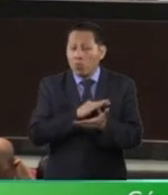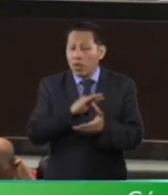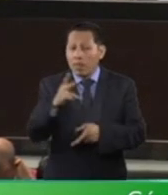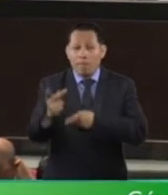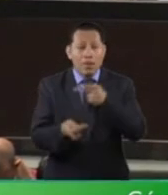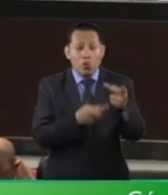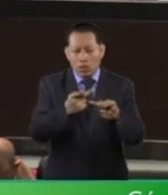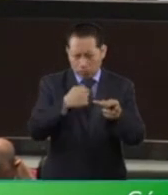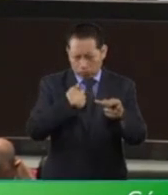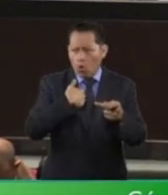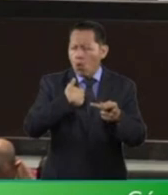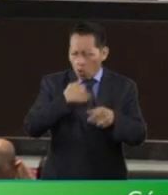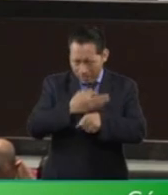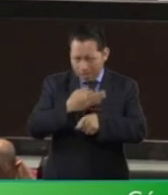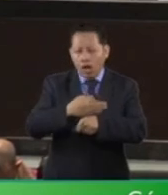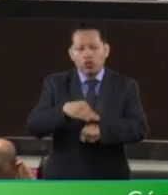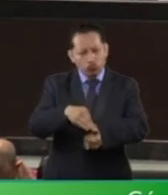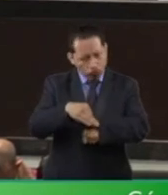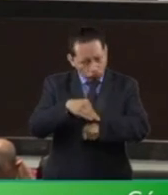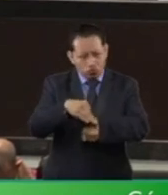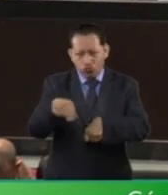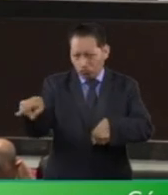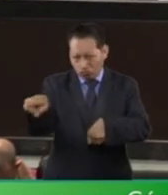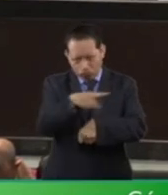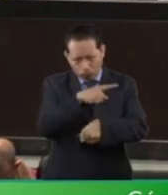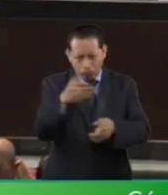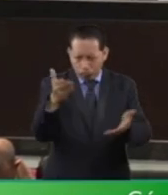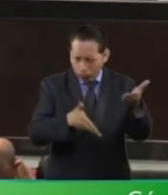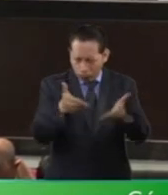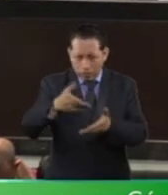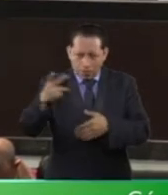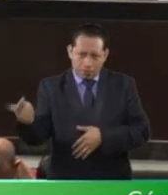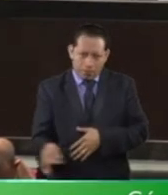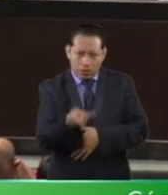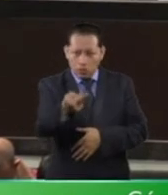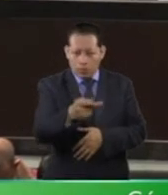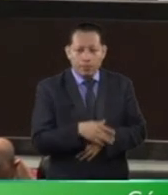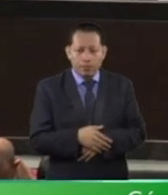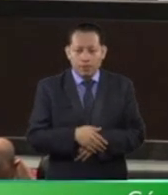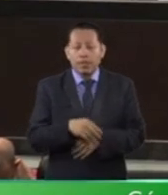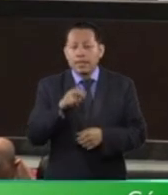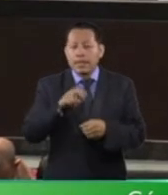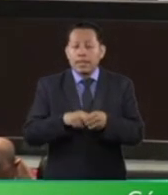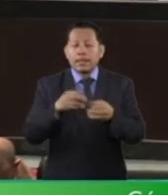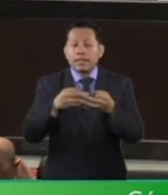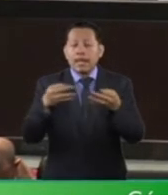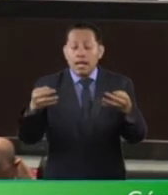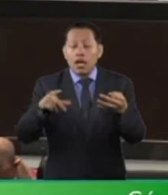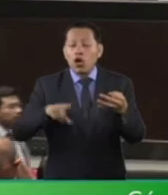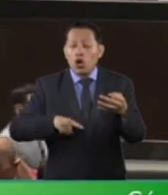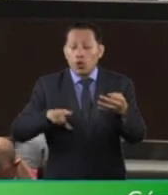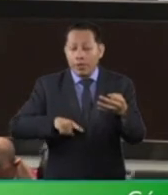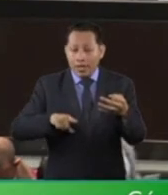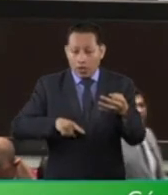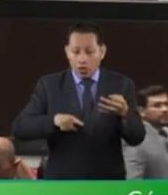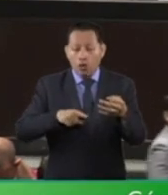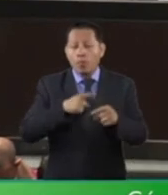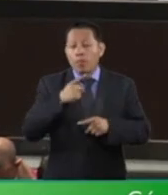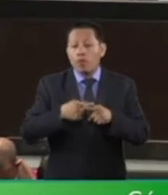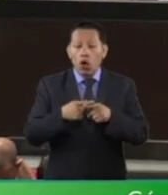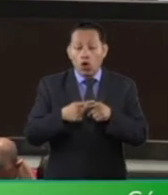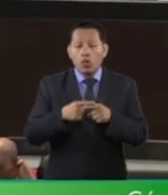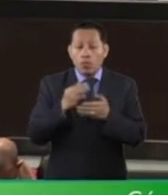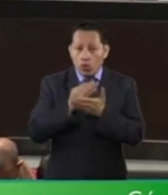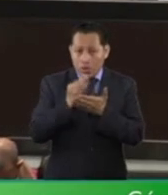y hago esta pregunta a quienes están hoy aquí presentes, si hoy se vive mejor en los territorios gobernados por el partido en